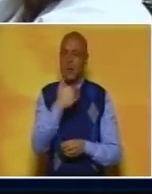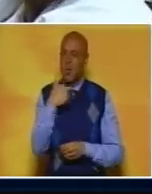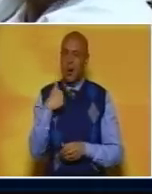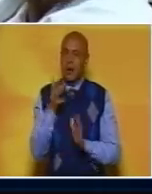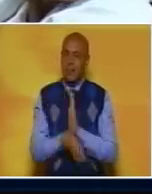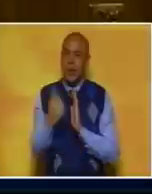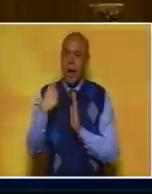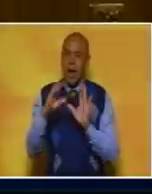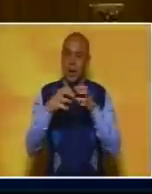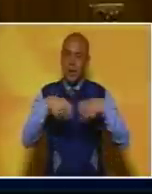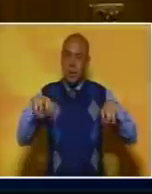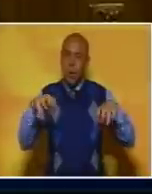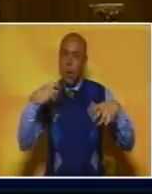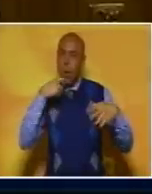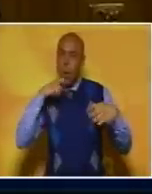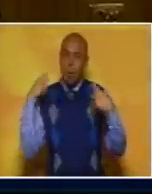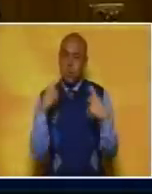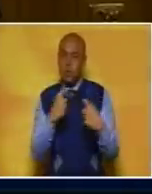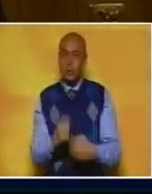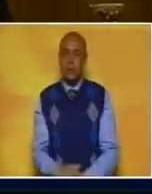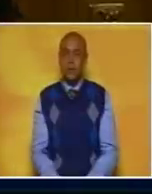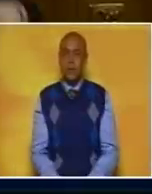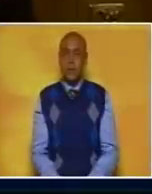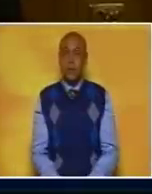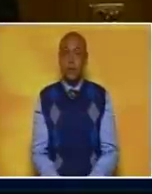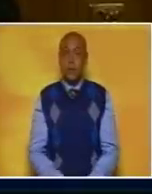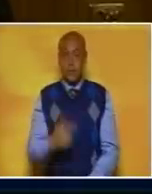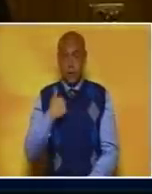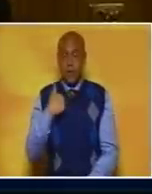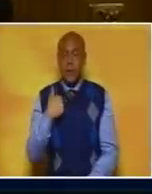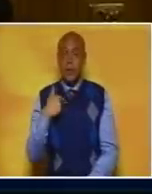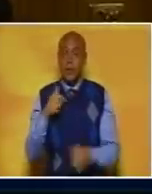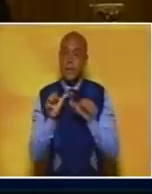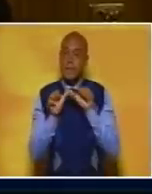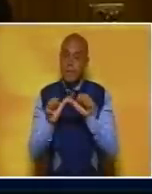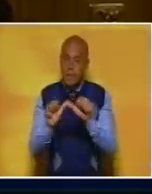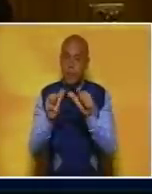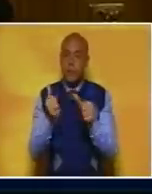la polarización que vive el país. De seguir avanzando